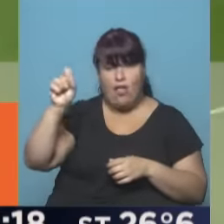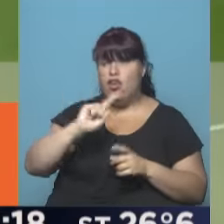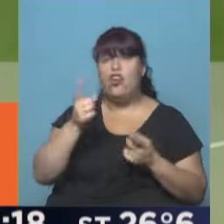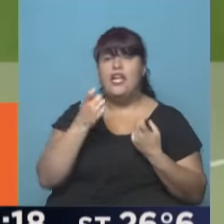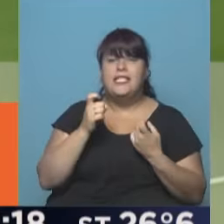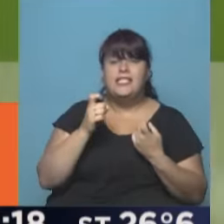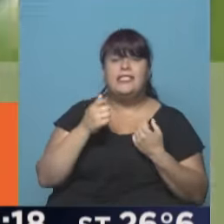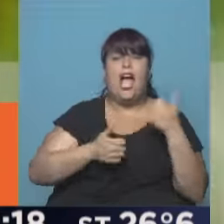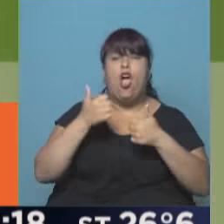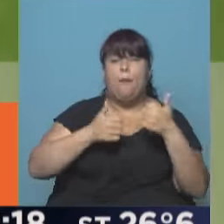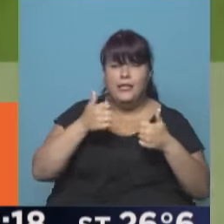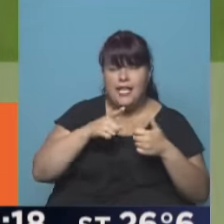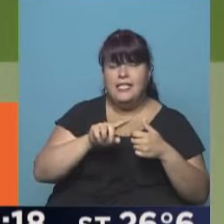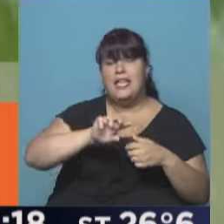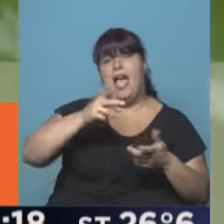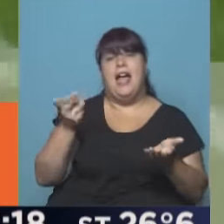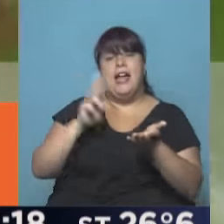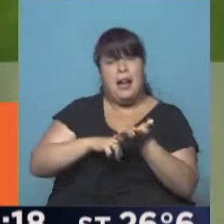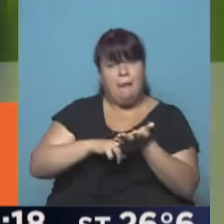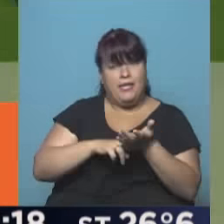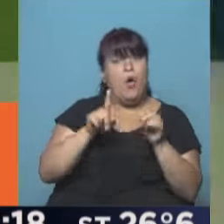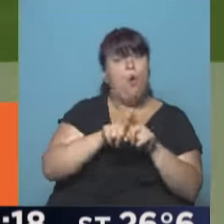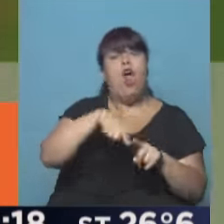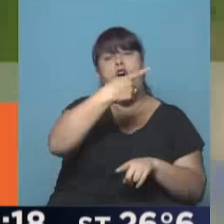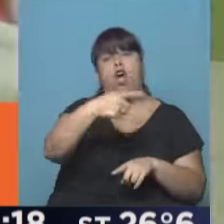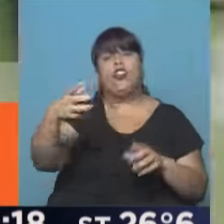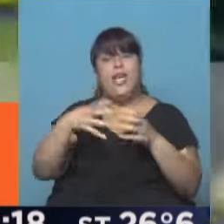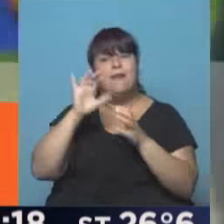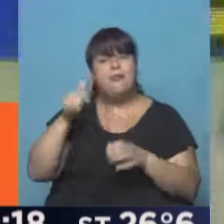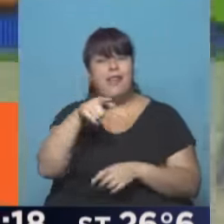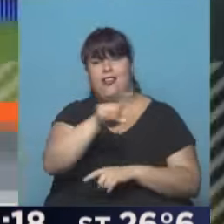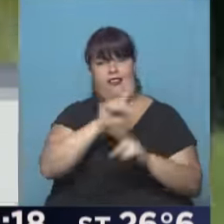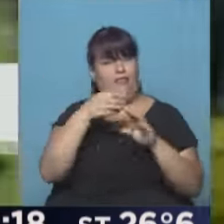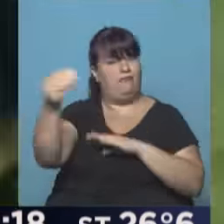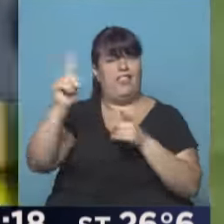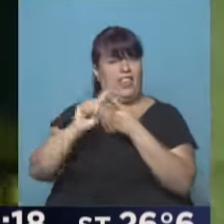tener la necesidad de jugar un repechaje como pasó con los equipos anteriores.